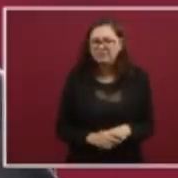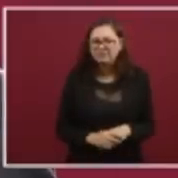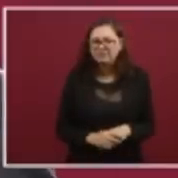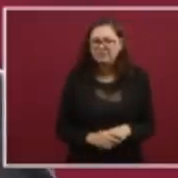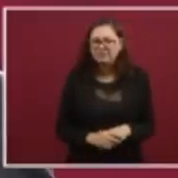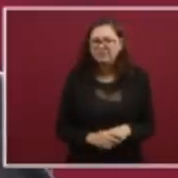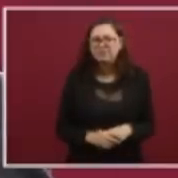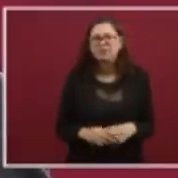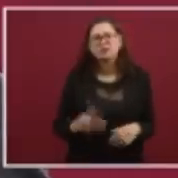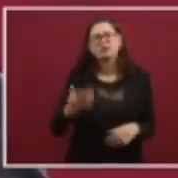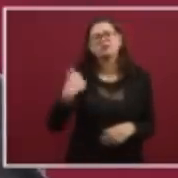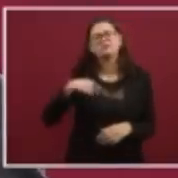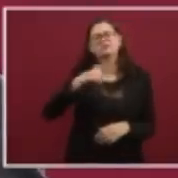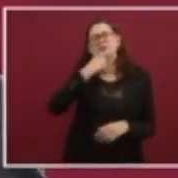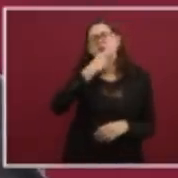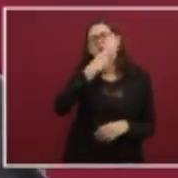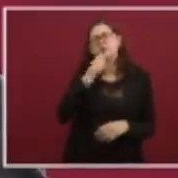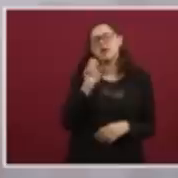Enrique Krause.